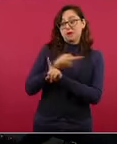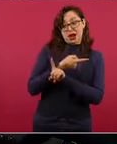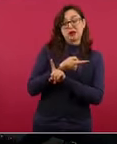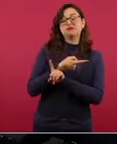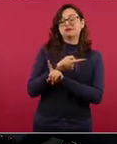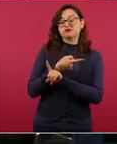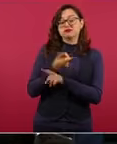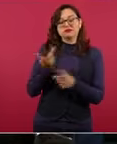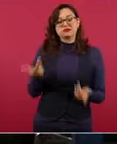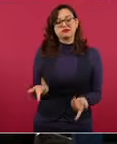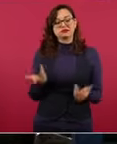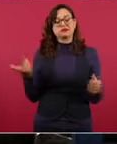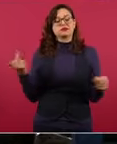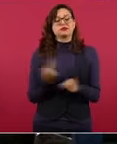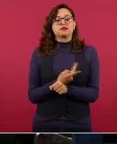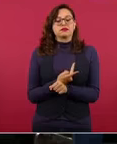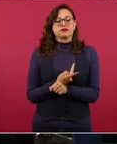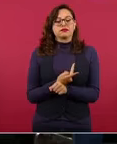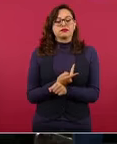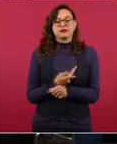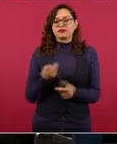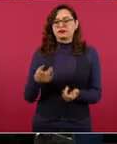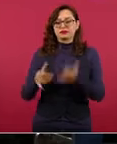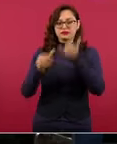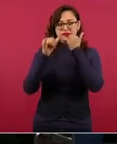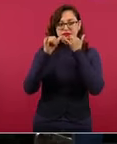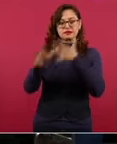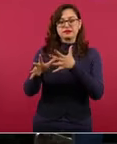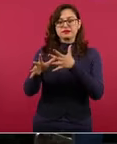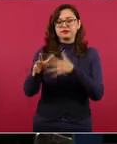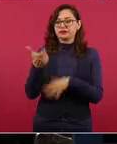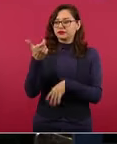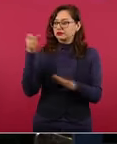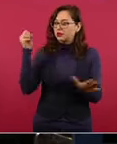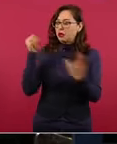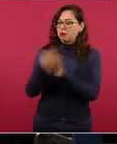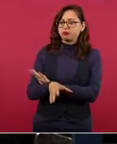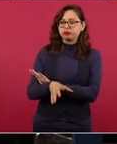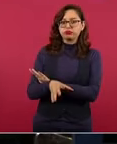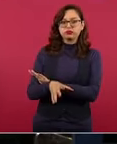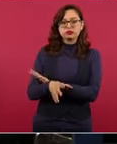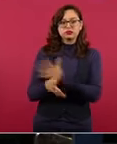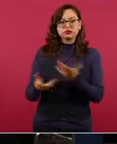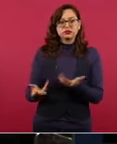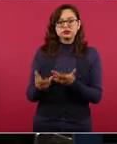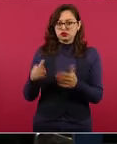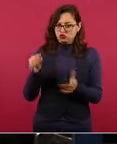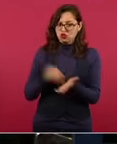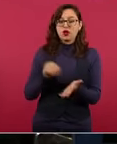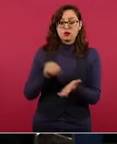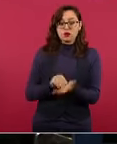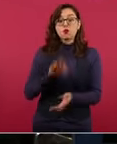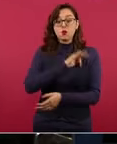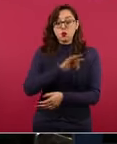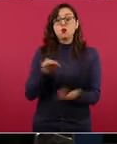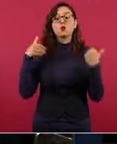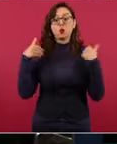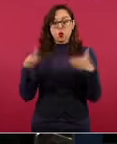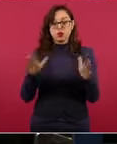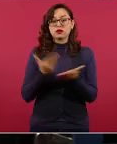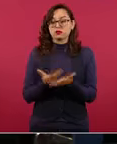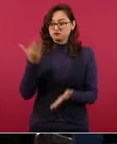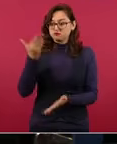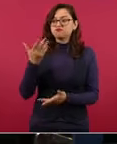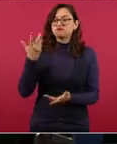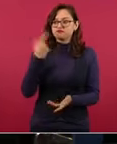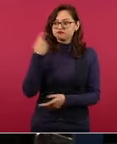bueno pues este enorme fraude que ha hecho un boquete a las finanzas públicas no ha prescrito porque todavía se está pagando